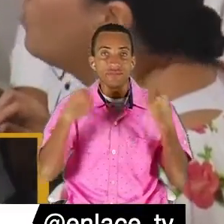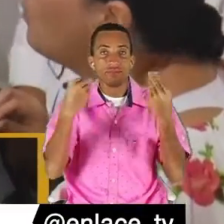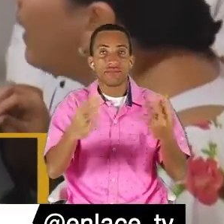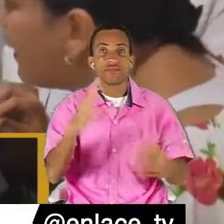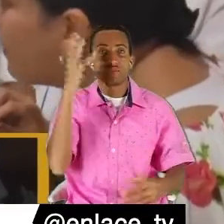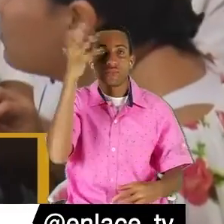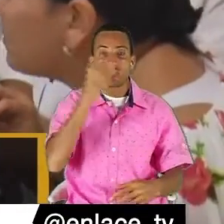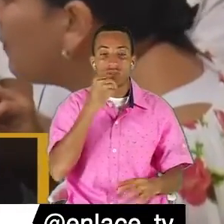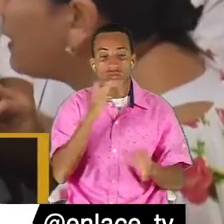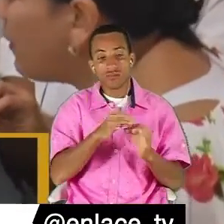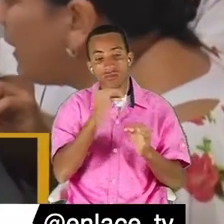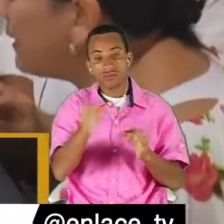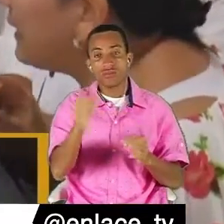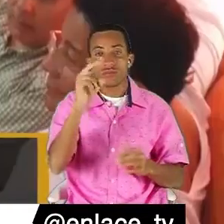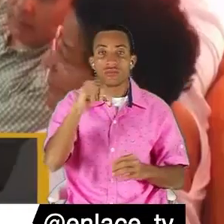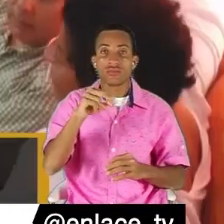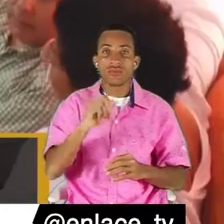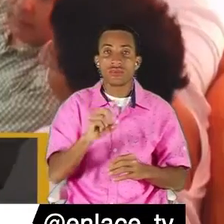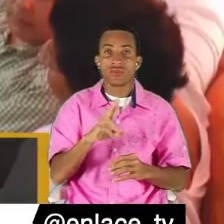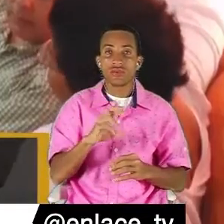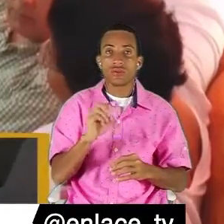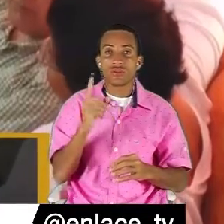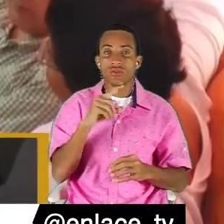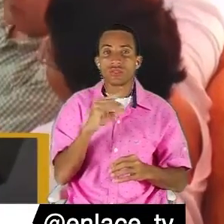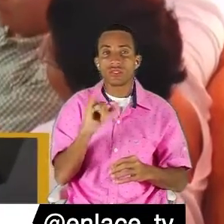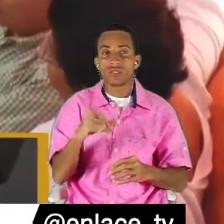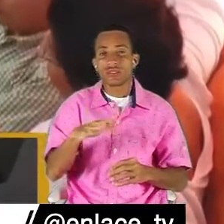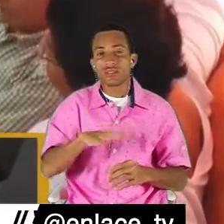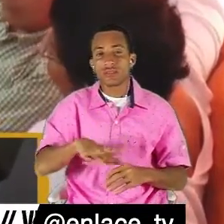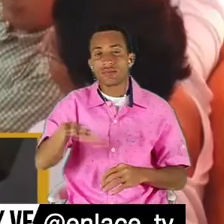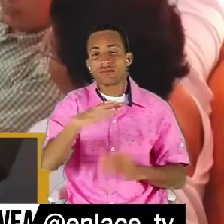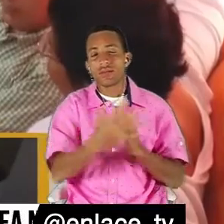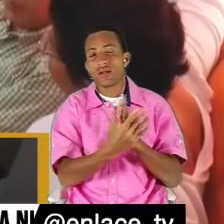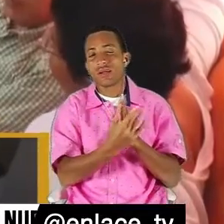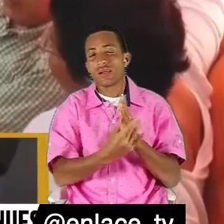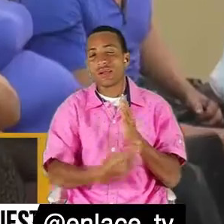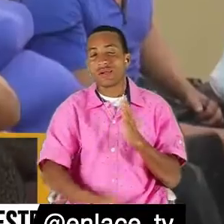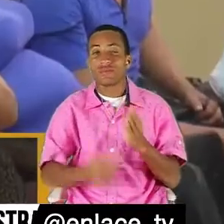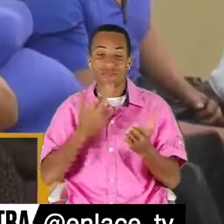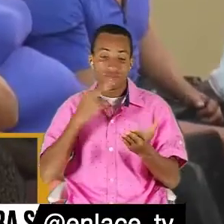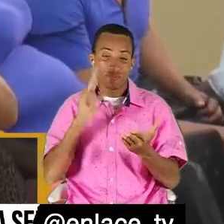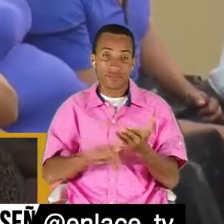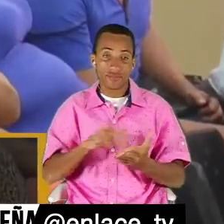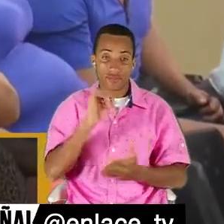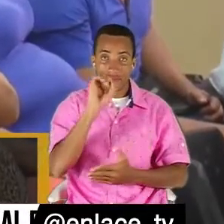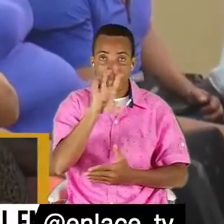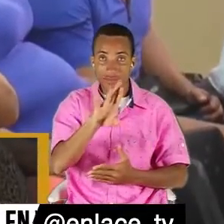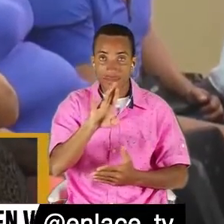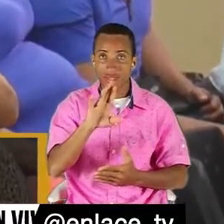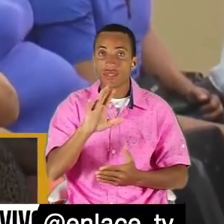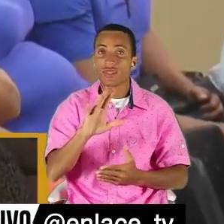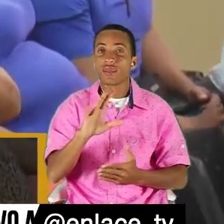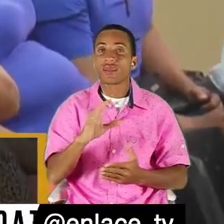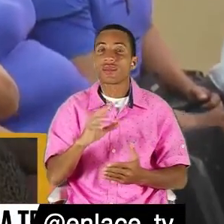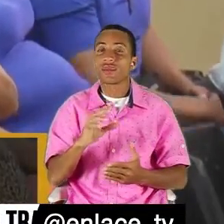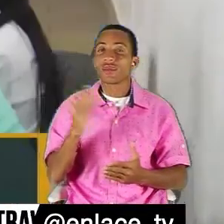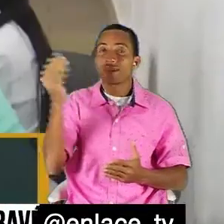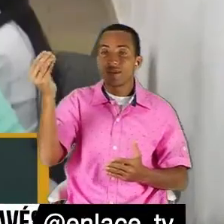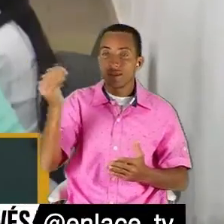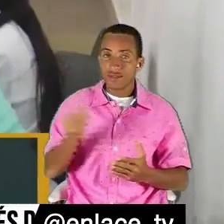Norosí. Ustedes saben que es un municipio muy pobre y ahí vamos a entregar 70 cartas de indemnización. Entonces, las indemnizaciones